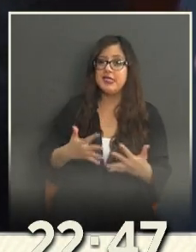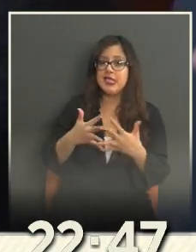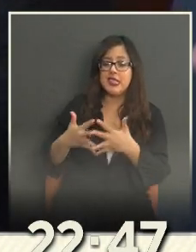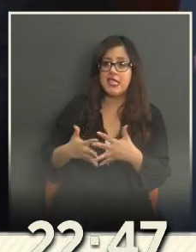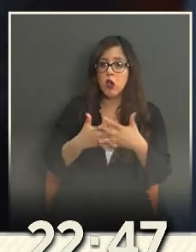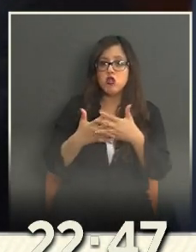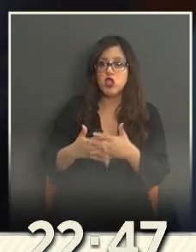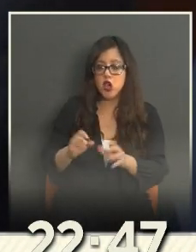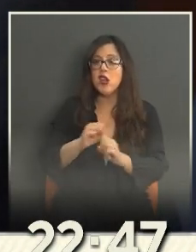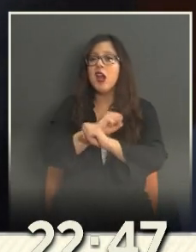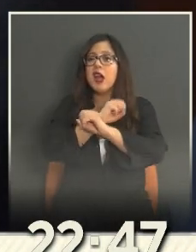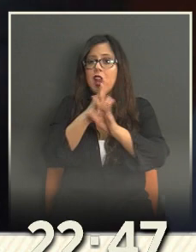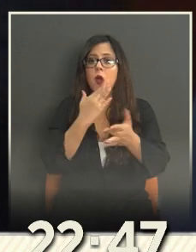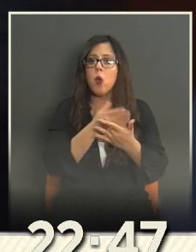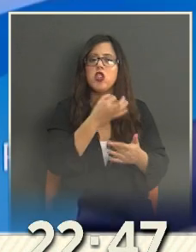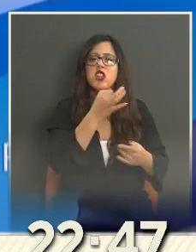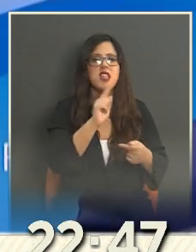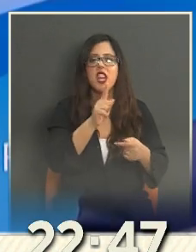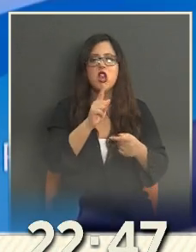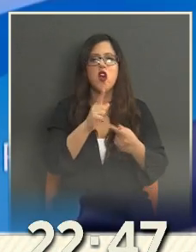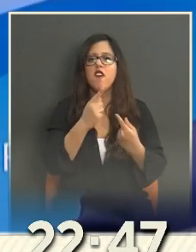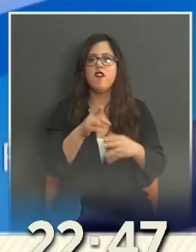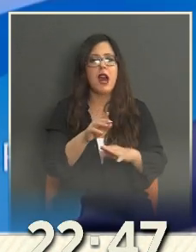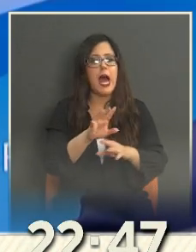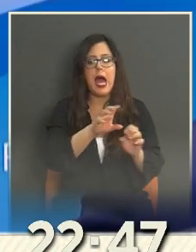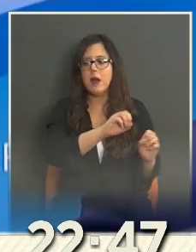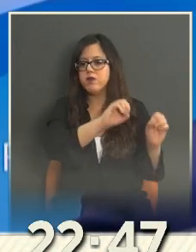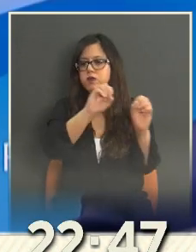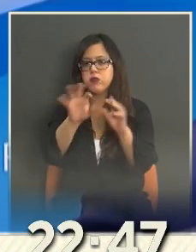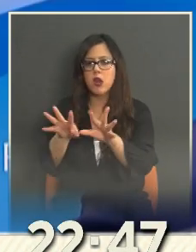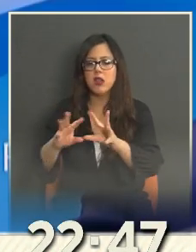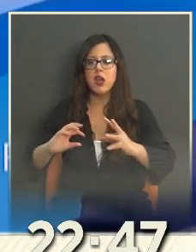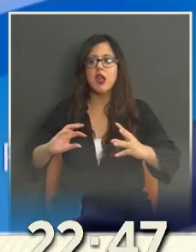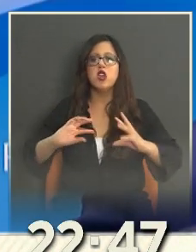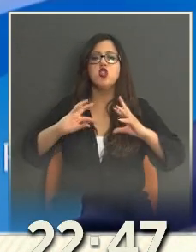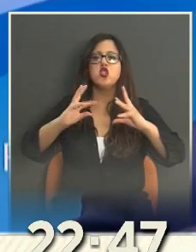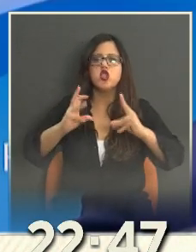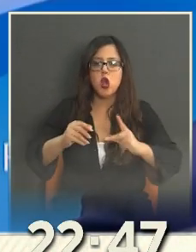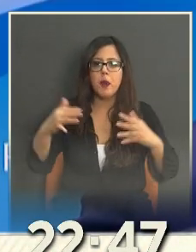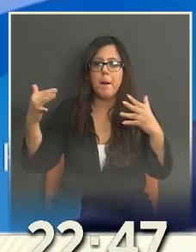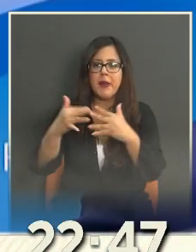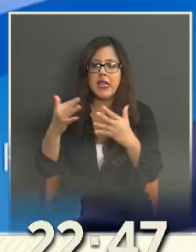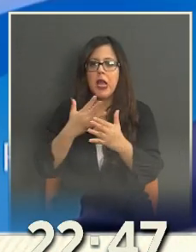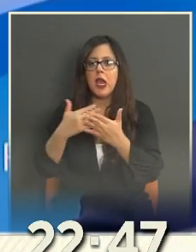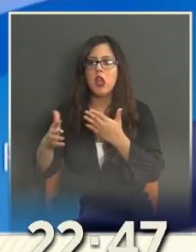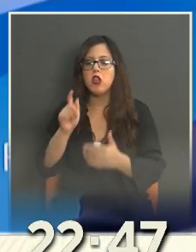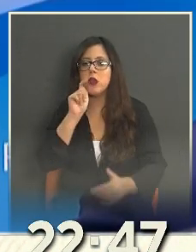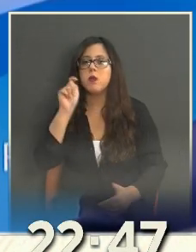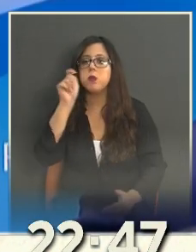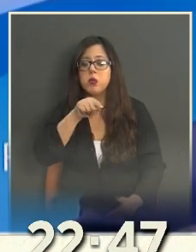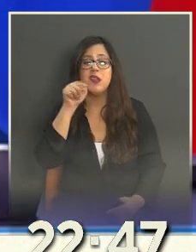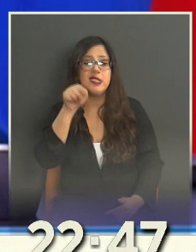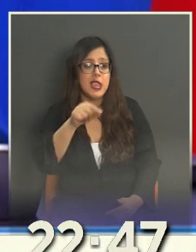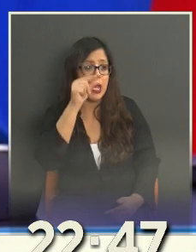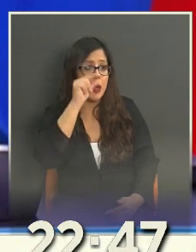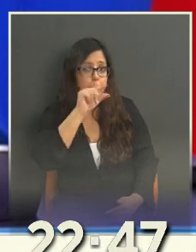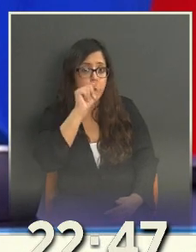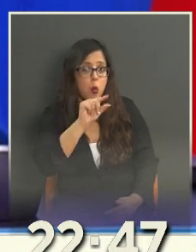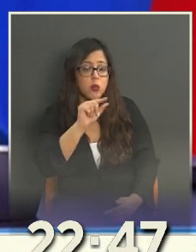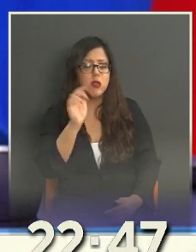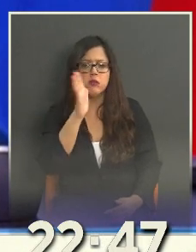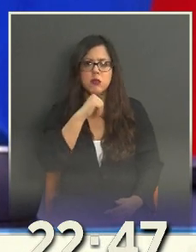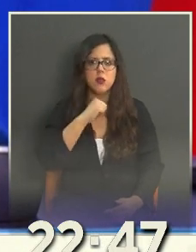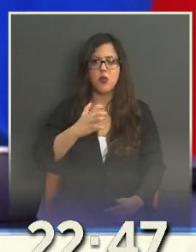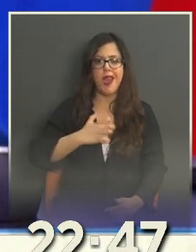no va a enviar tropas a suelo ucraniano y putin está apostando precisamente a eso y tienes un gobernante que no le teme al